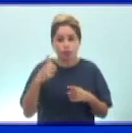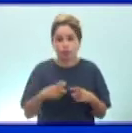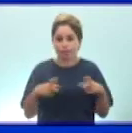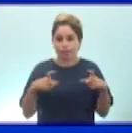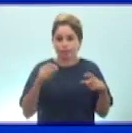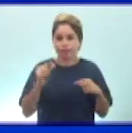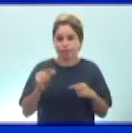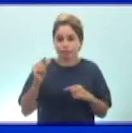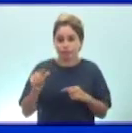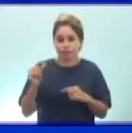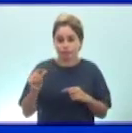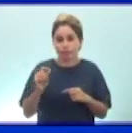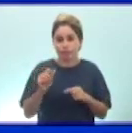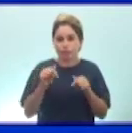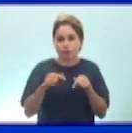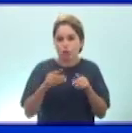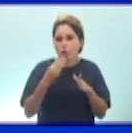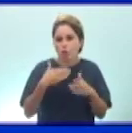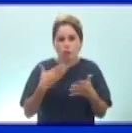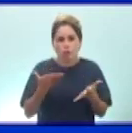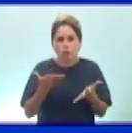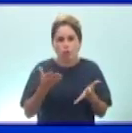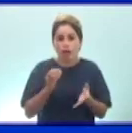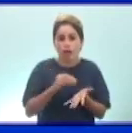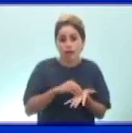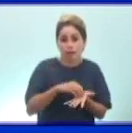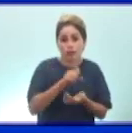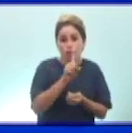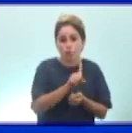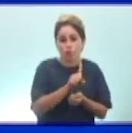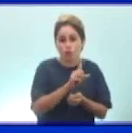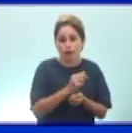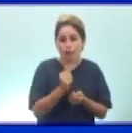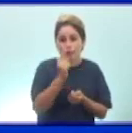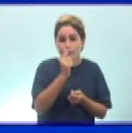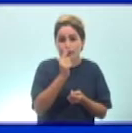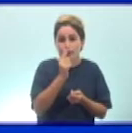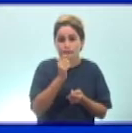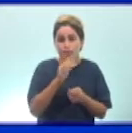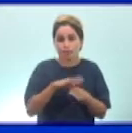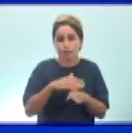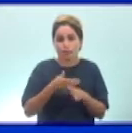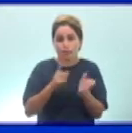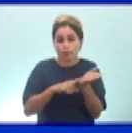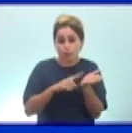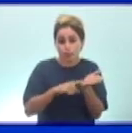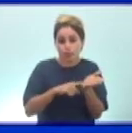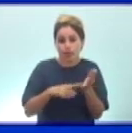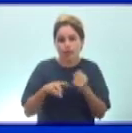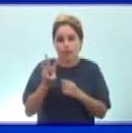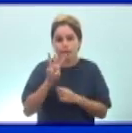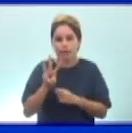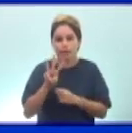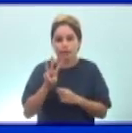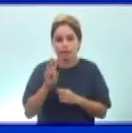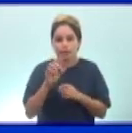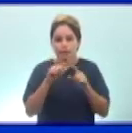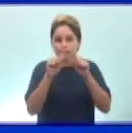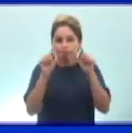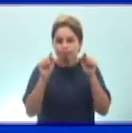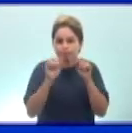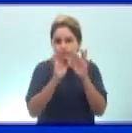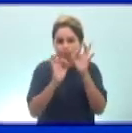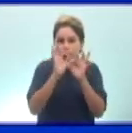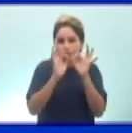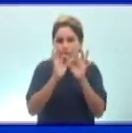1 en el primero orbital del tipo P y 1 en el segundo orbital del tipo P. Y el tercer orbital del tipo P no existiría, pues no